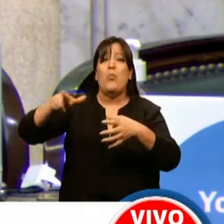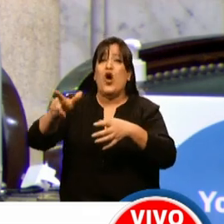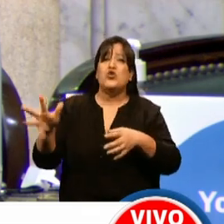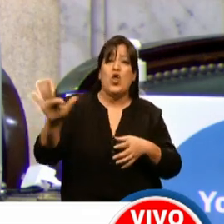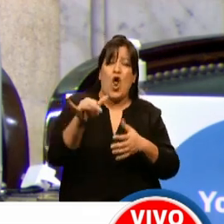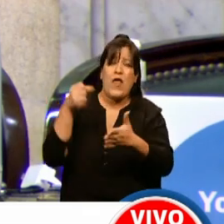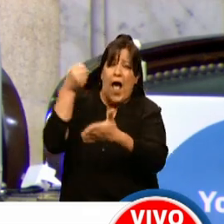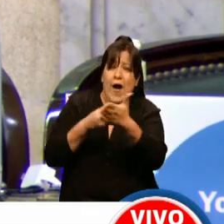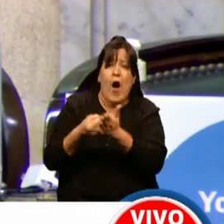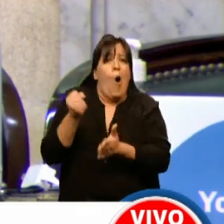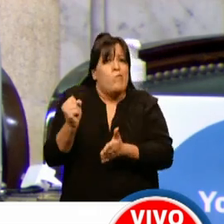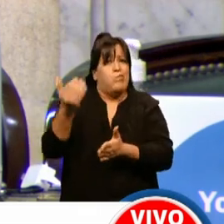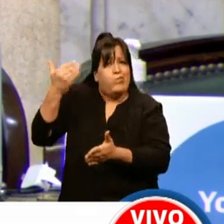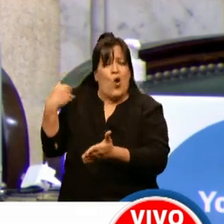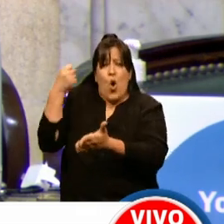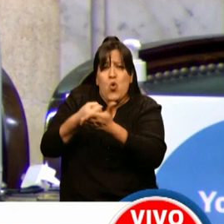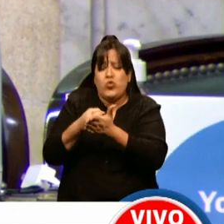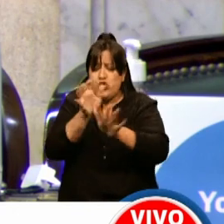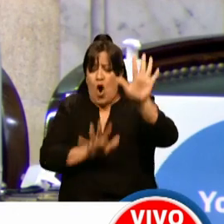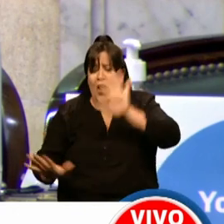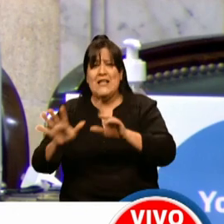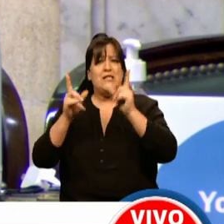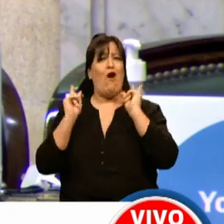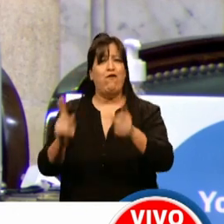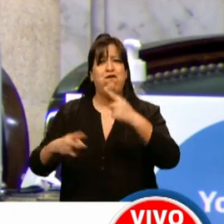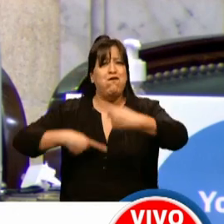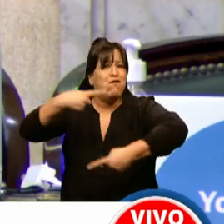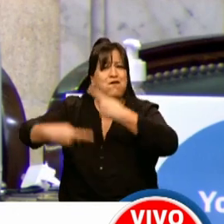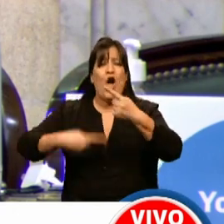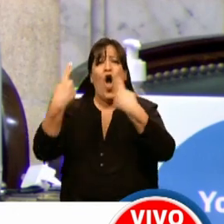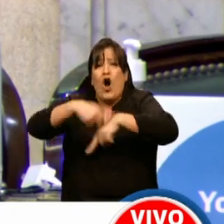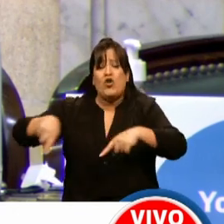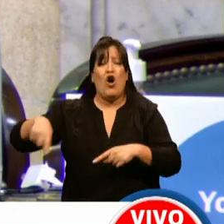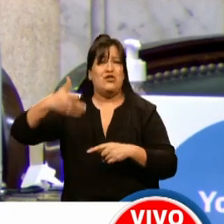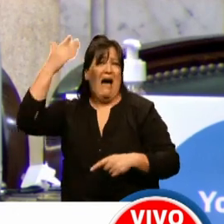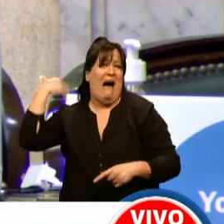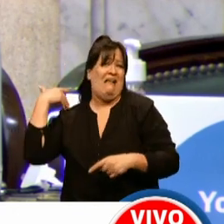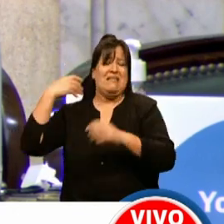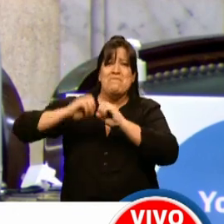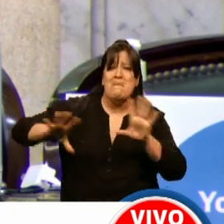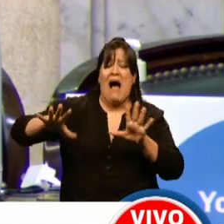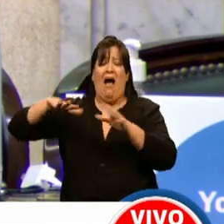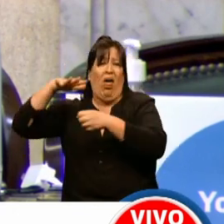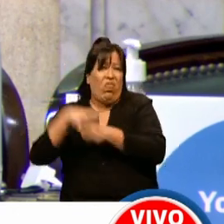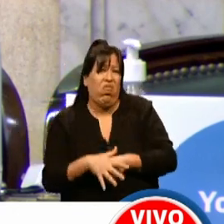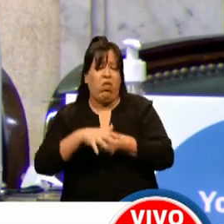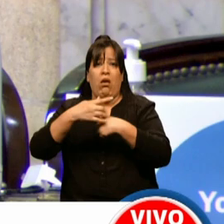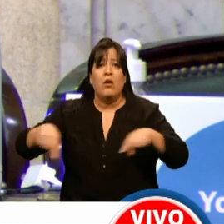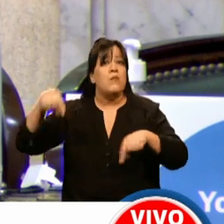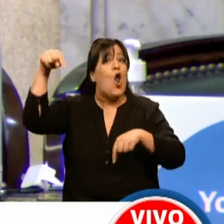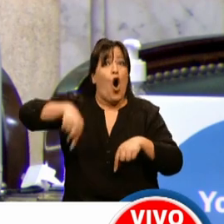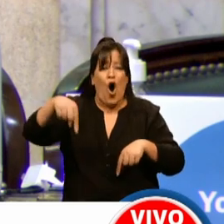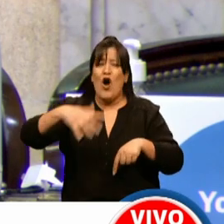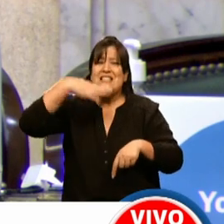luchó y se organizó y sostuvo todas las bajistas que pueden existir y hoy les podemos asegurar